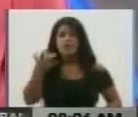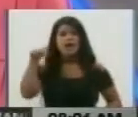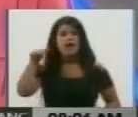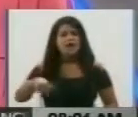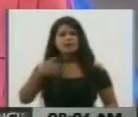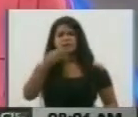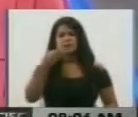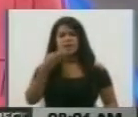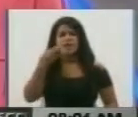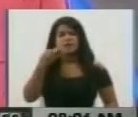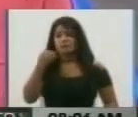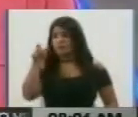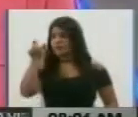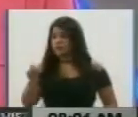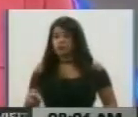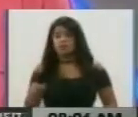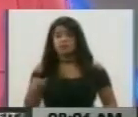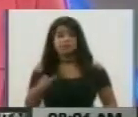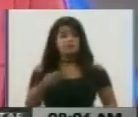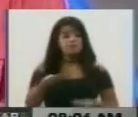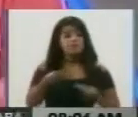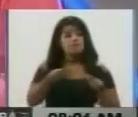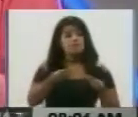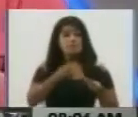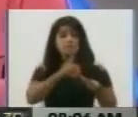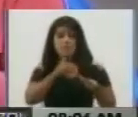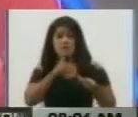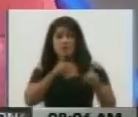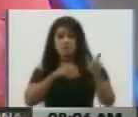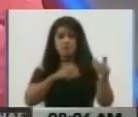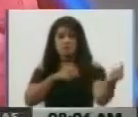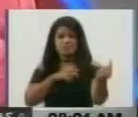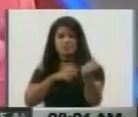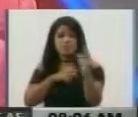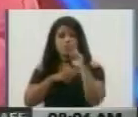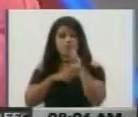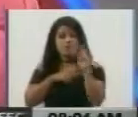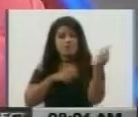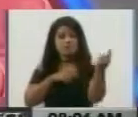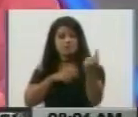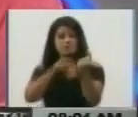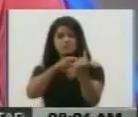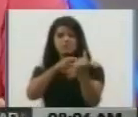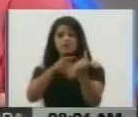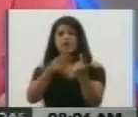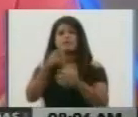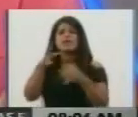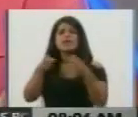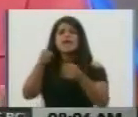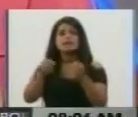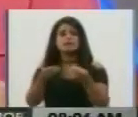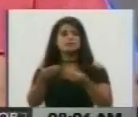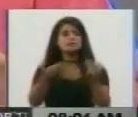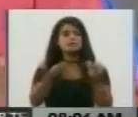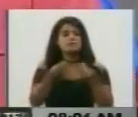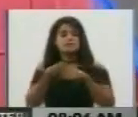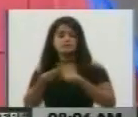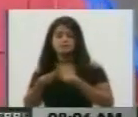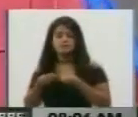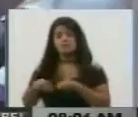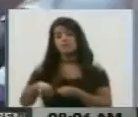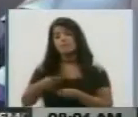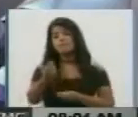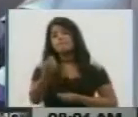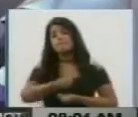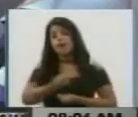peludo para negarle a una madre que necesita el alimento para su niño, y entonces no